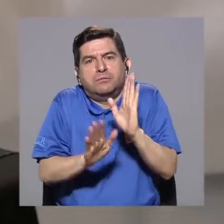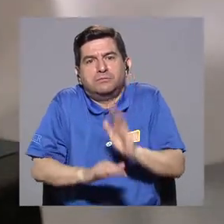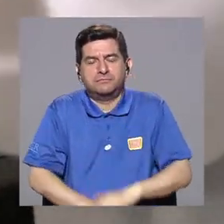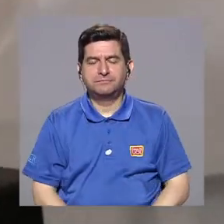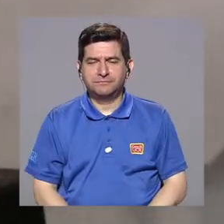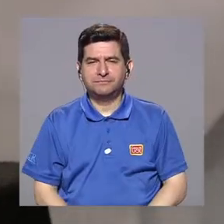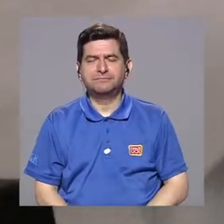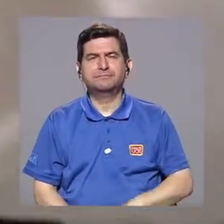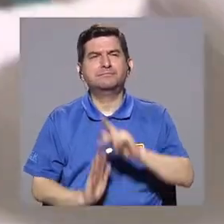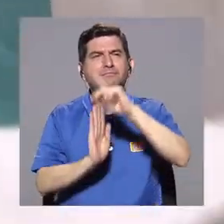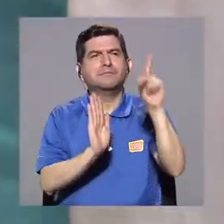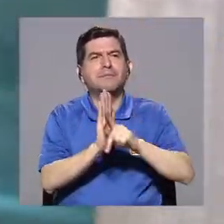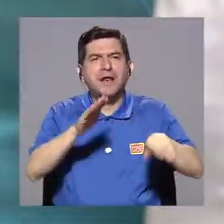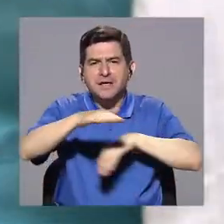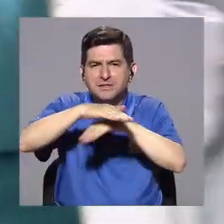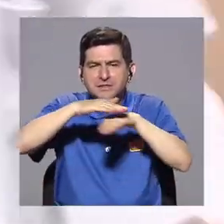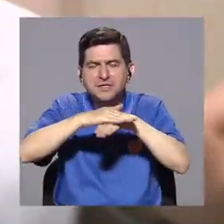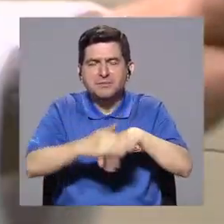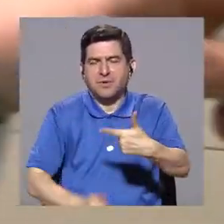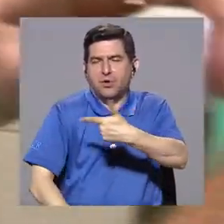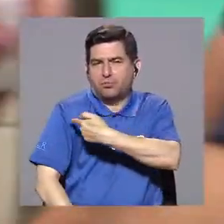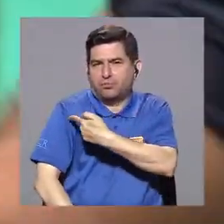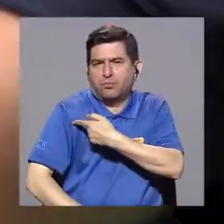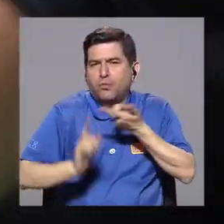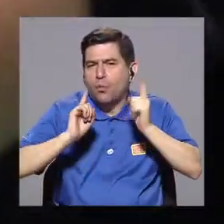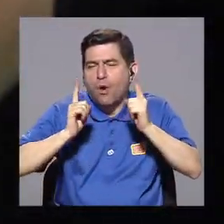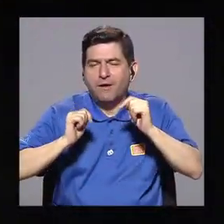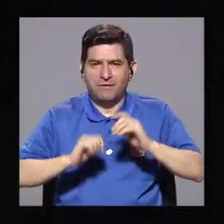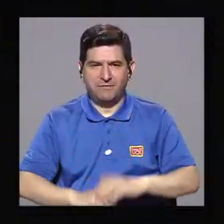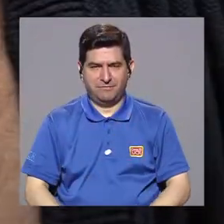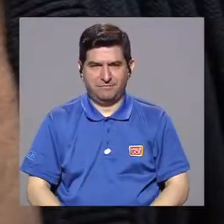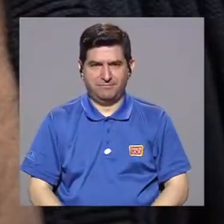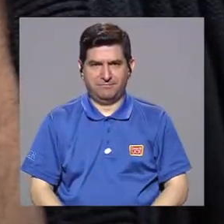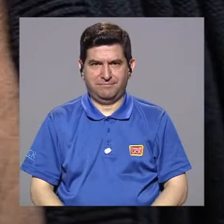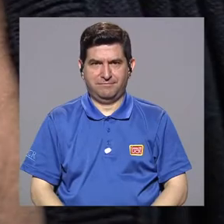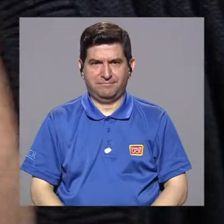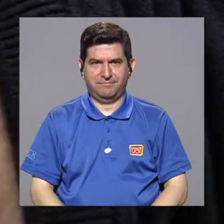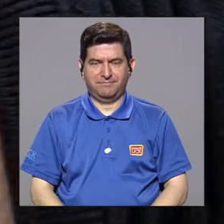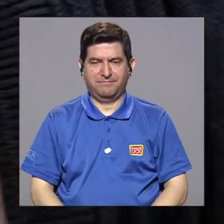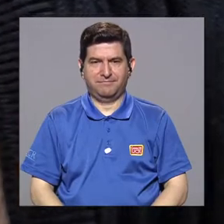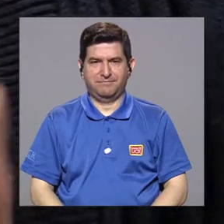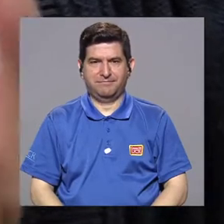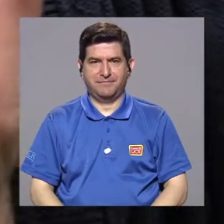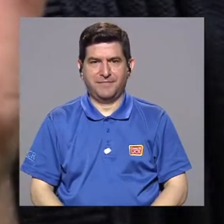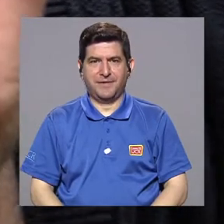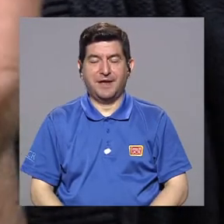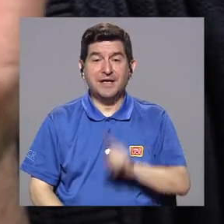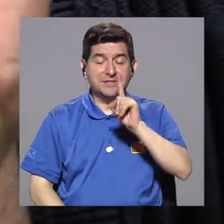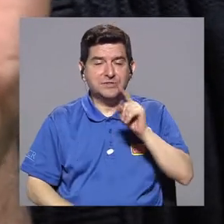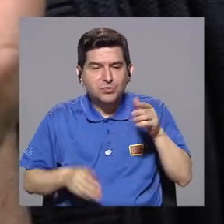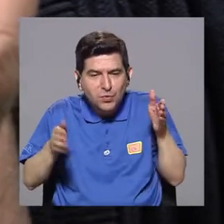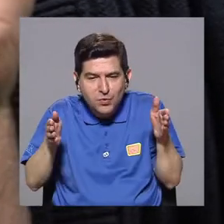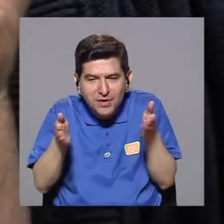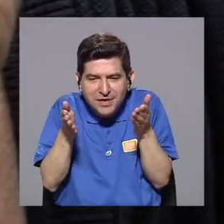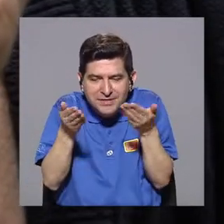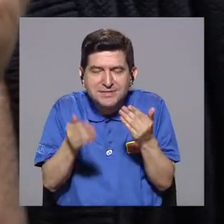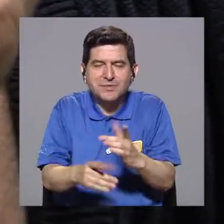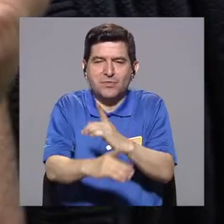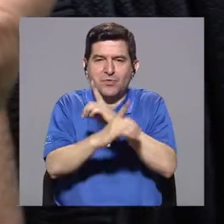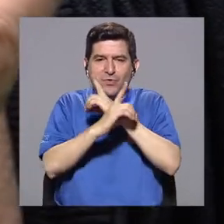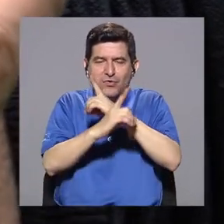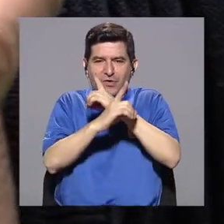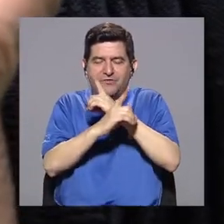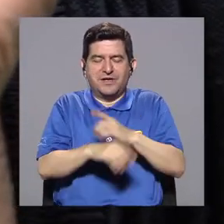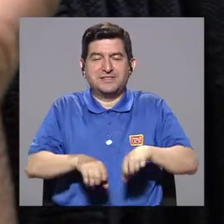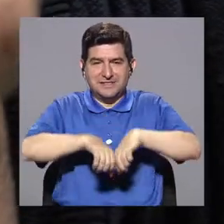usarlo. El principio fundamental de la vacunación es hacer es un estímulo de